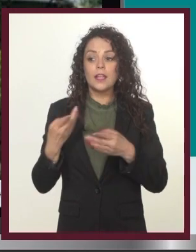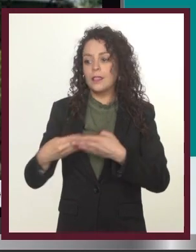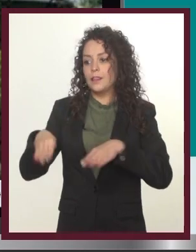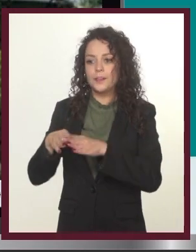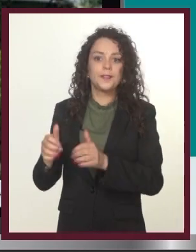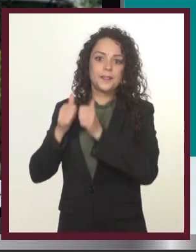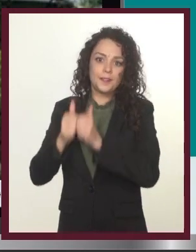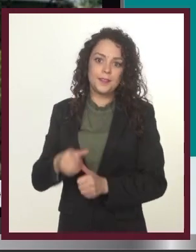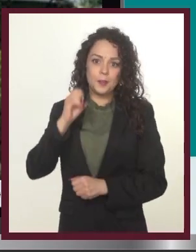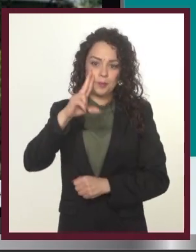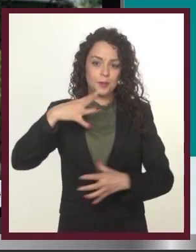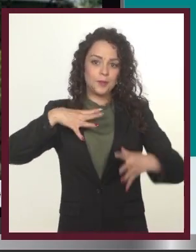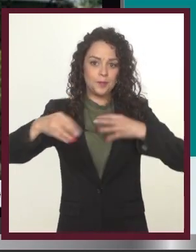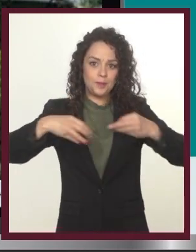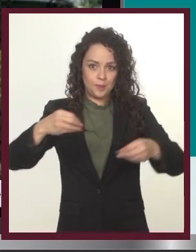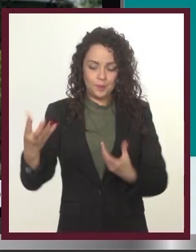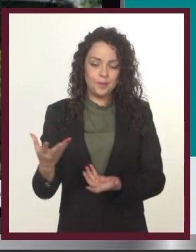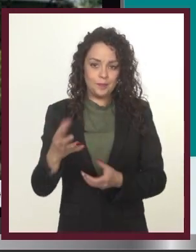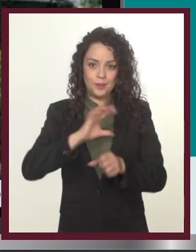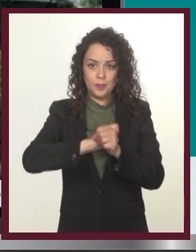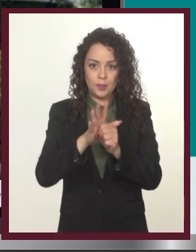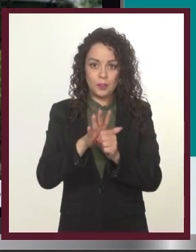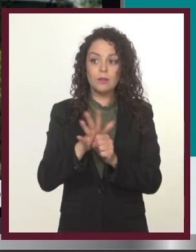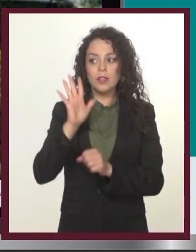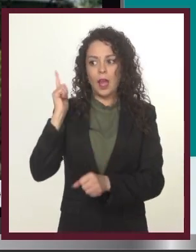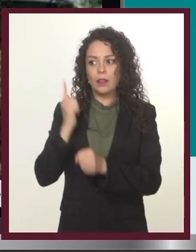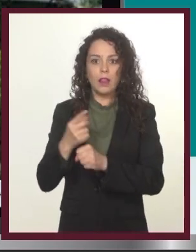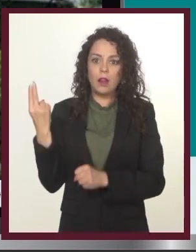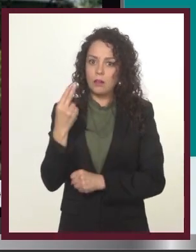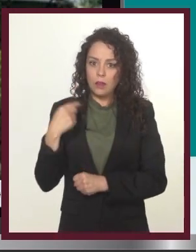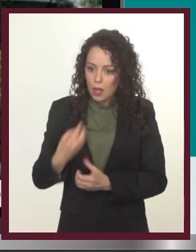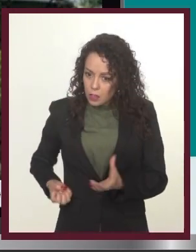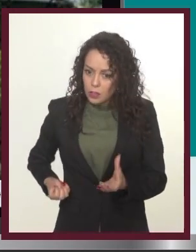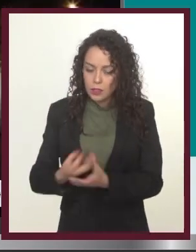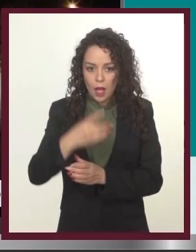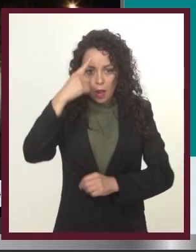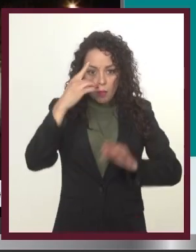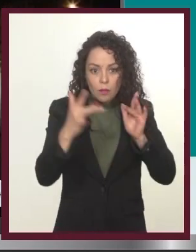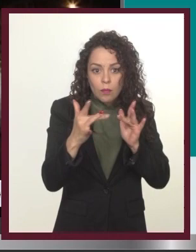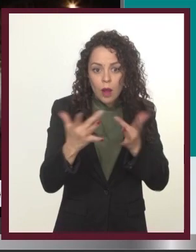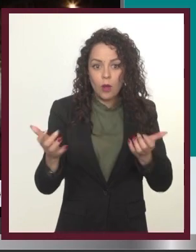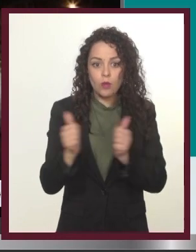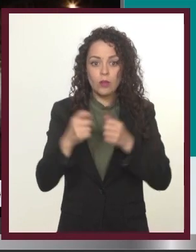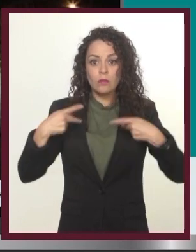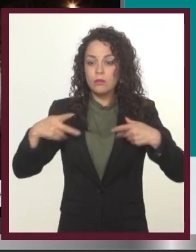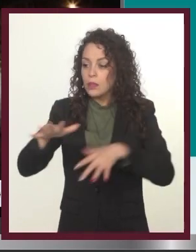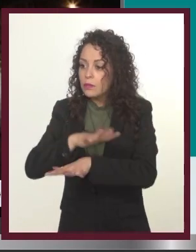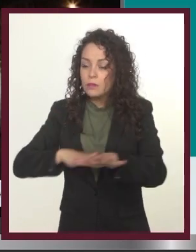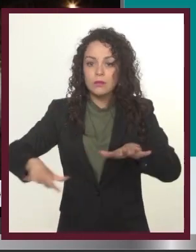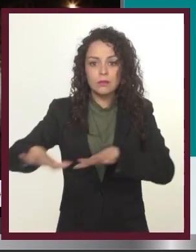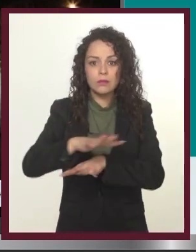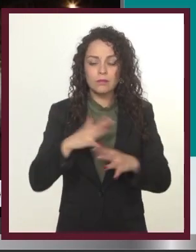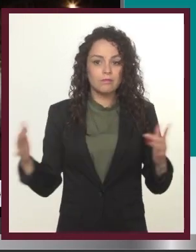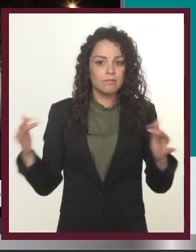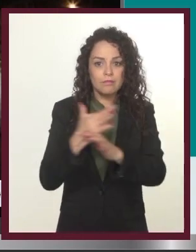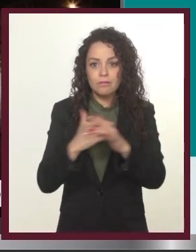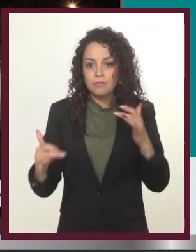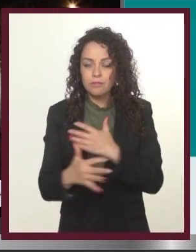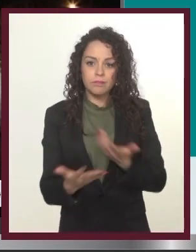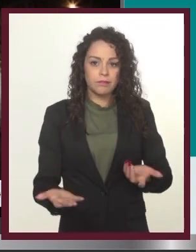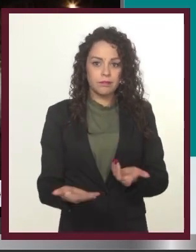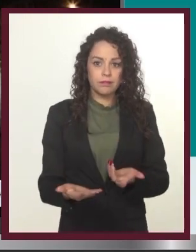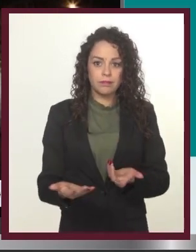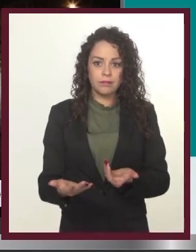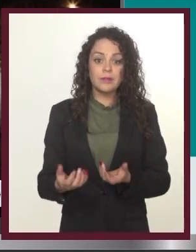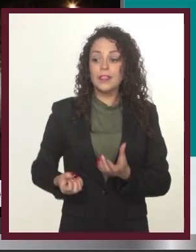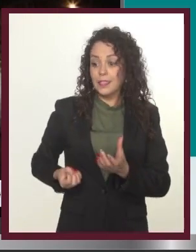lema de quédate en casa, pues te has dado cuenta de que sí requieres salir para interactuar. Es el lugar donde interactúas con los otros. Es como decía Ortega y Gasset,